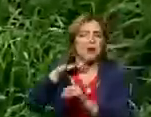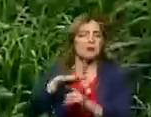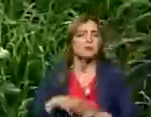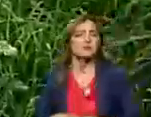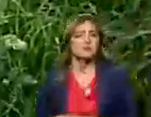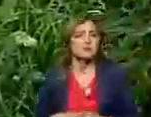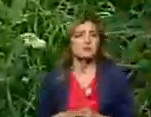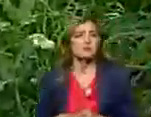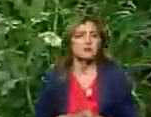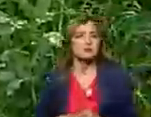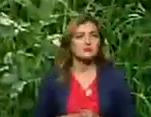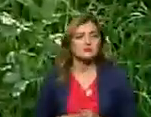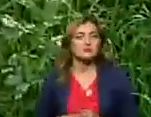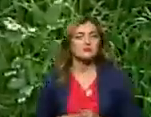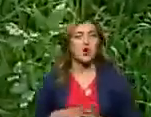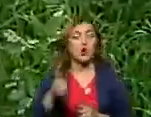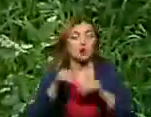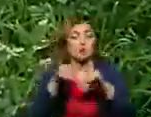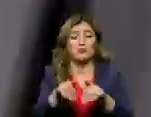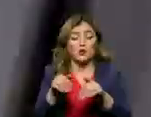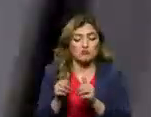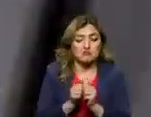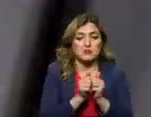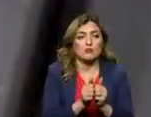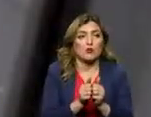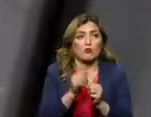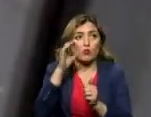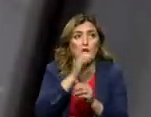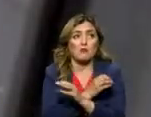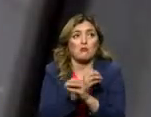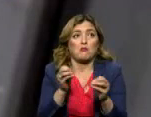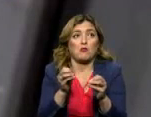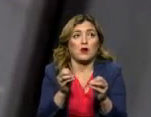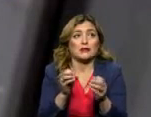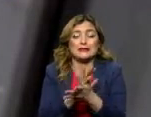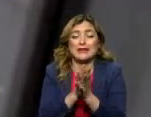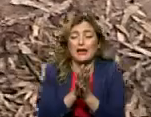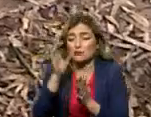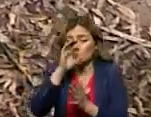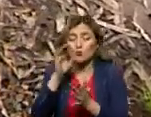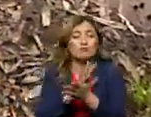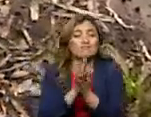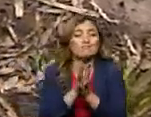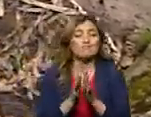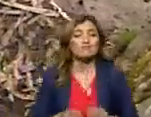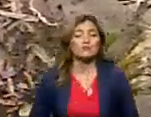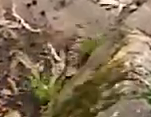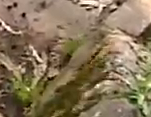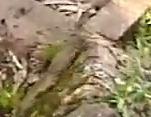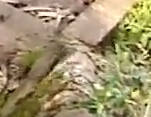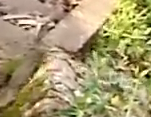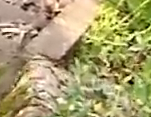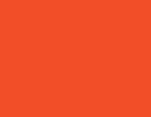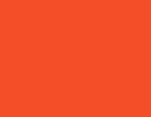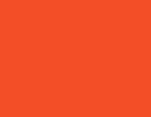metropolitano también busca al otro perrito que le acompañaba éste no asoma desde el ataque en quito no en su carrera